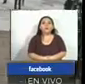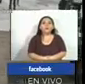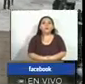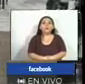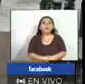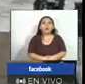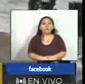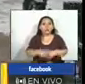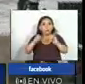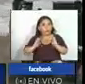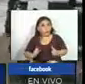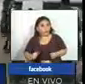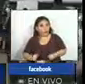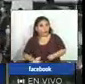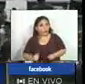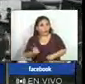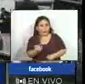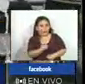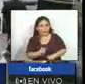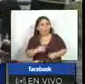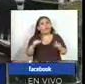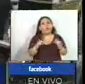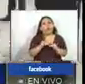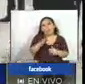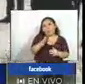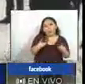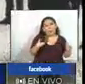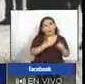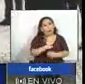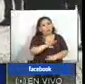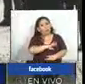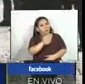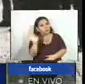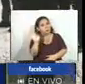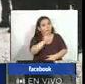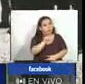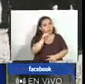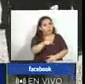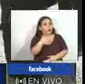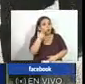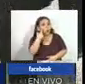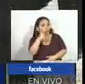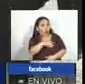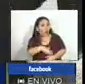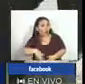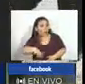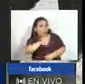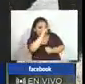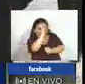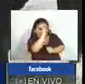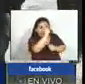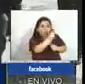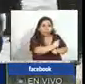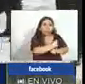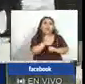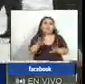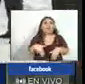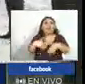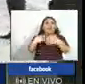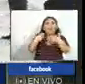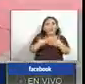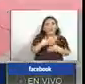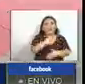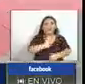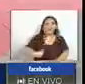El gobierno también realizó un evento similar en la Plaza Memorial y Monumento Conmemorativo a los próceres del Museo